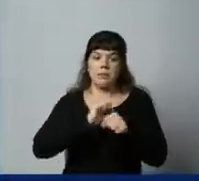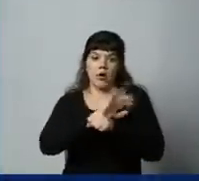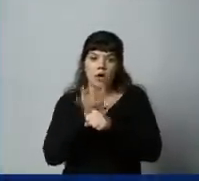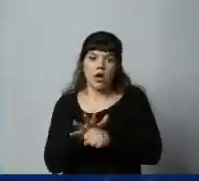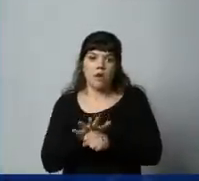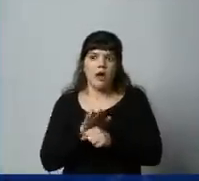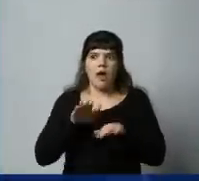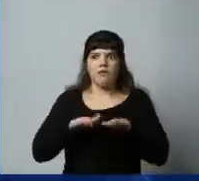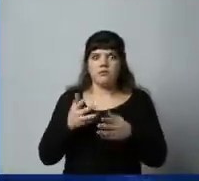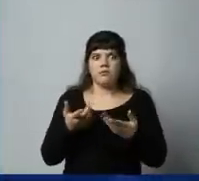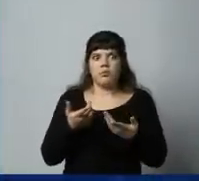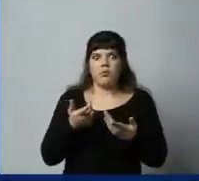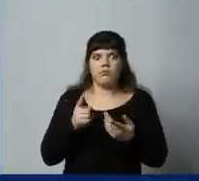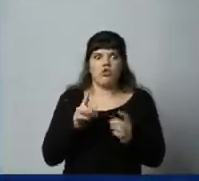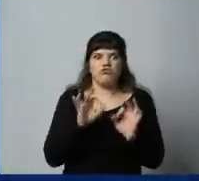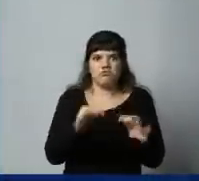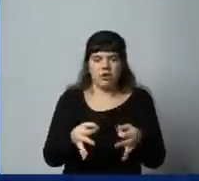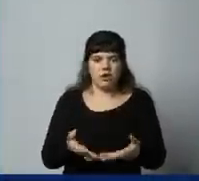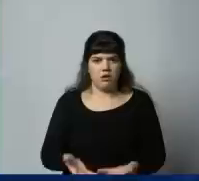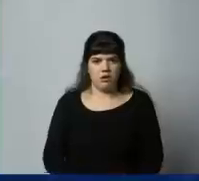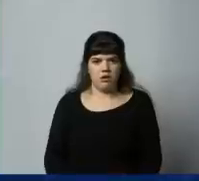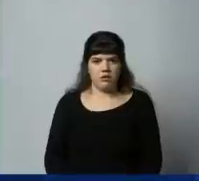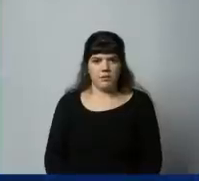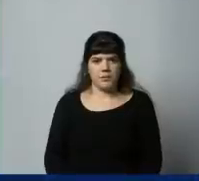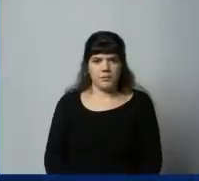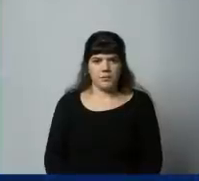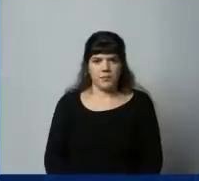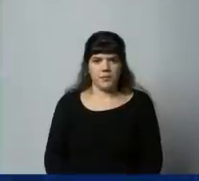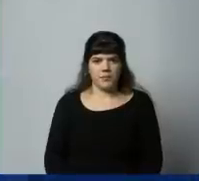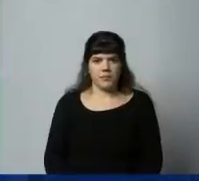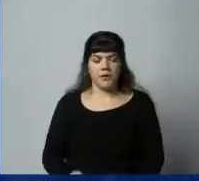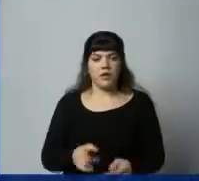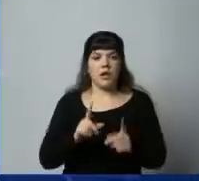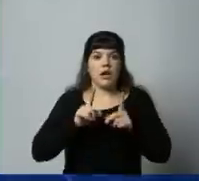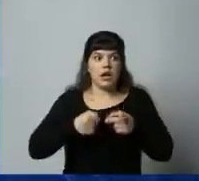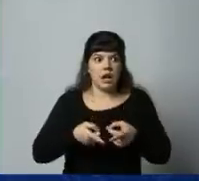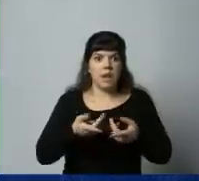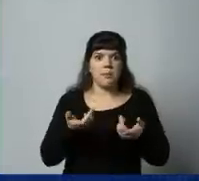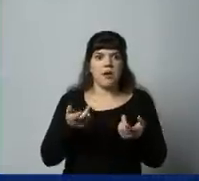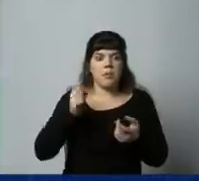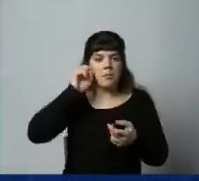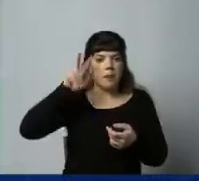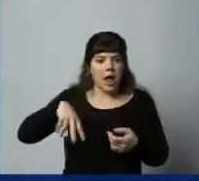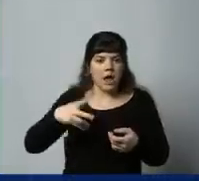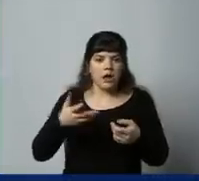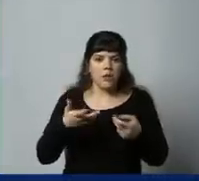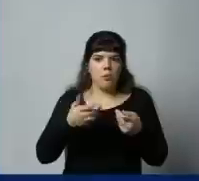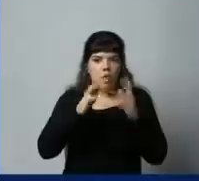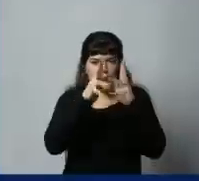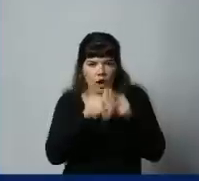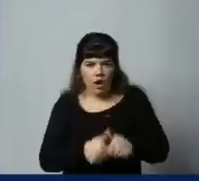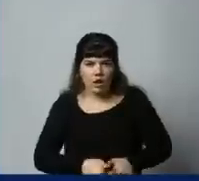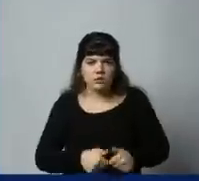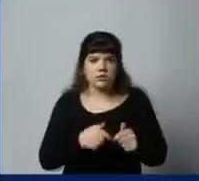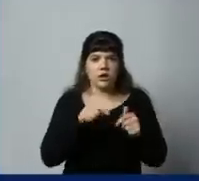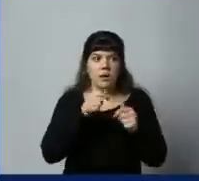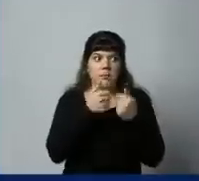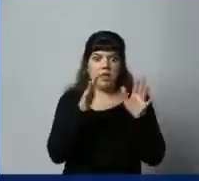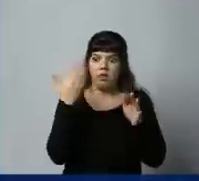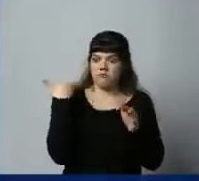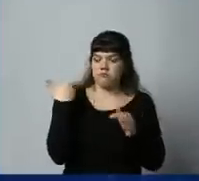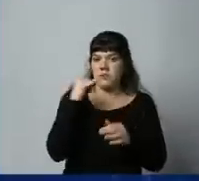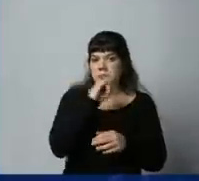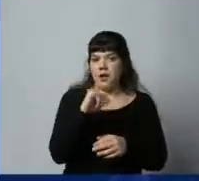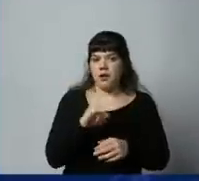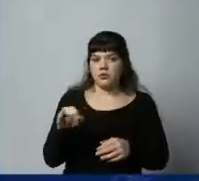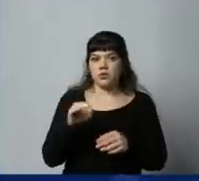son insuficientes cuando además Tiene un plan de ajuste que empezó en en marzo